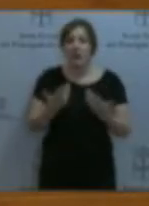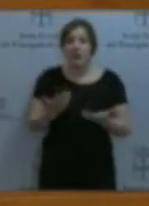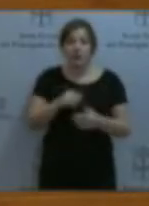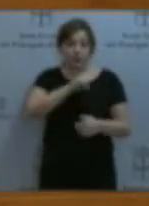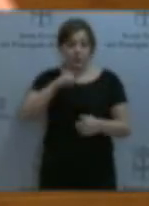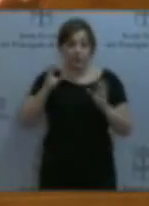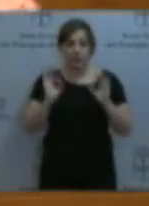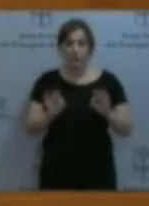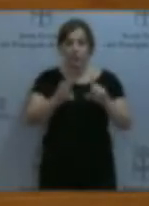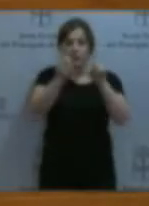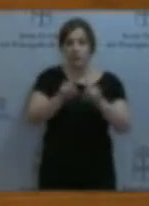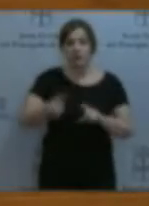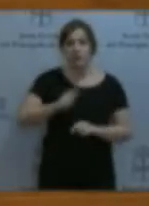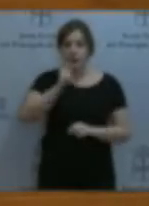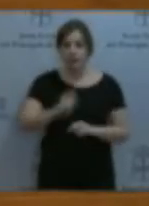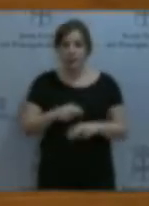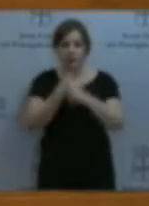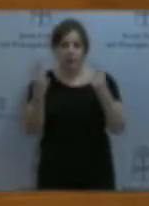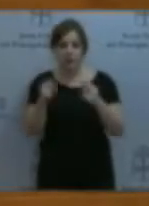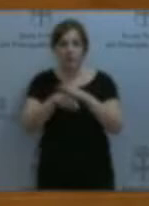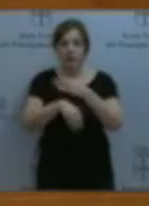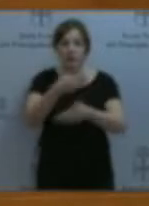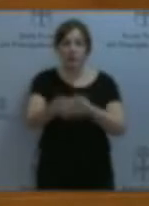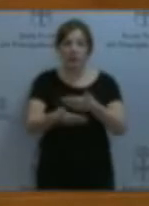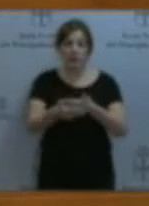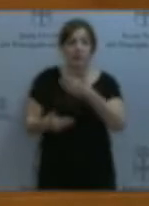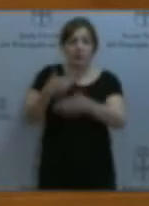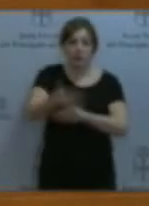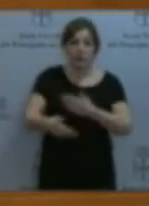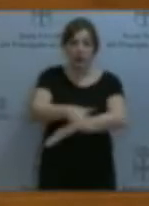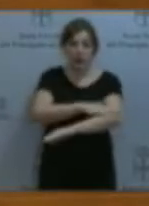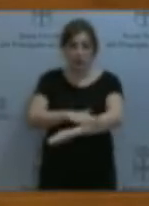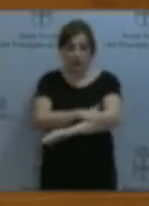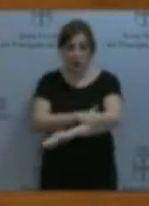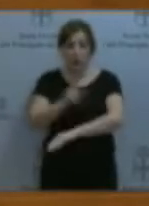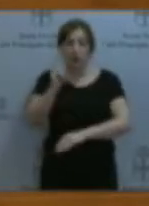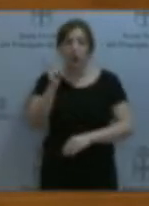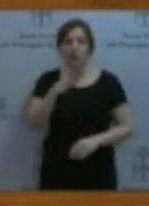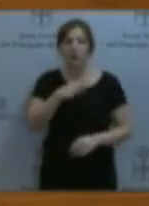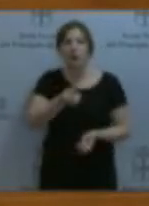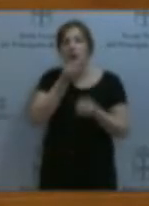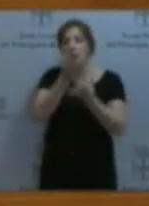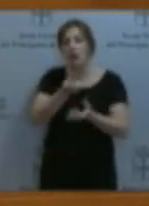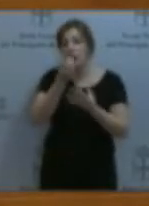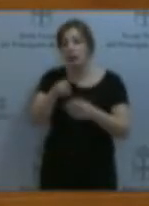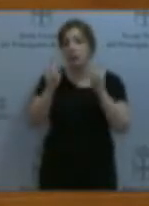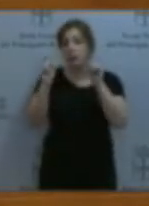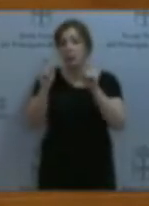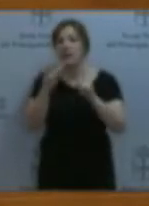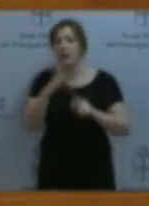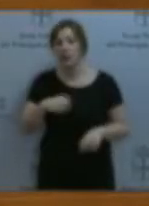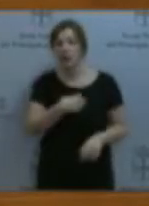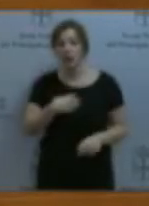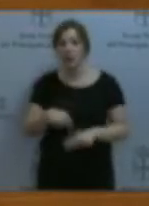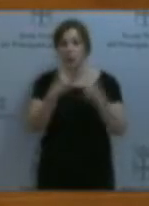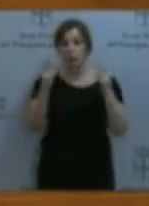privado, empresas y fundaciones públicas, de la tramitación de procedimientos administrativos que solo pueden informar e instruir funcionarios públicos, con